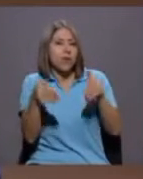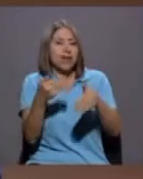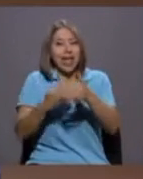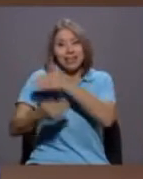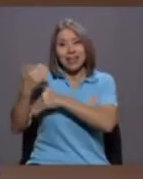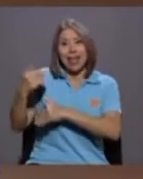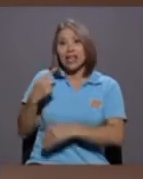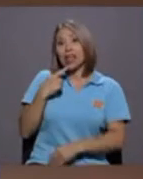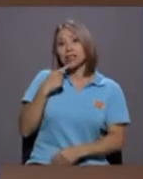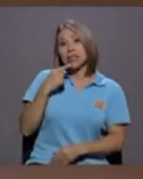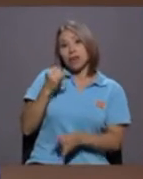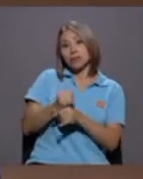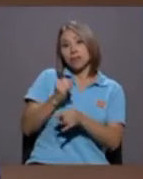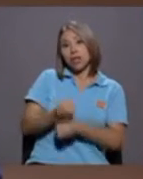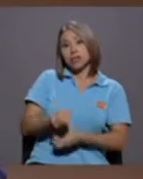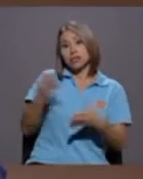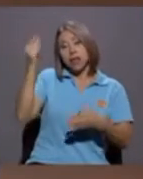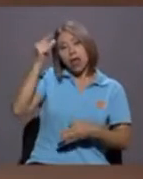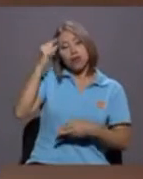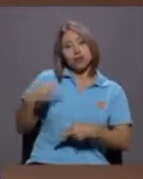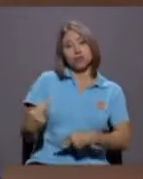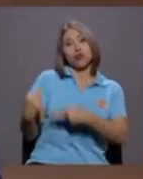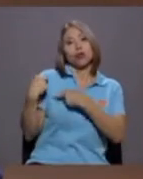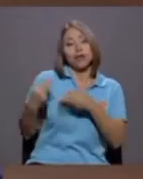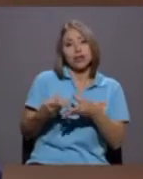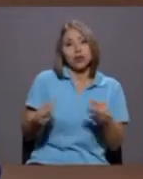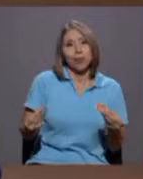de resolver. Hoy en día se nos dice que es